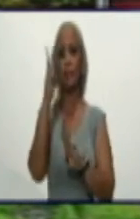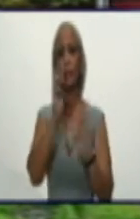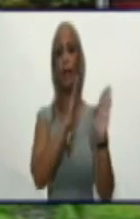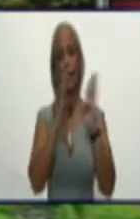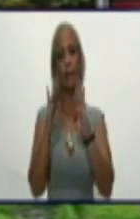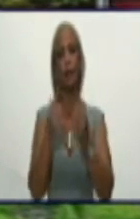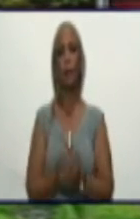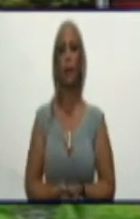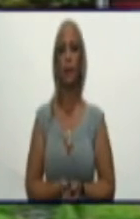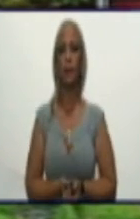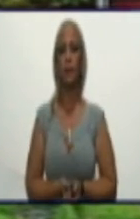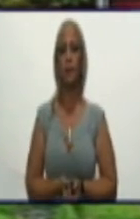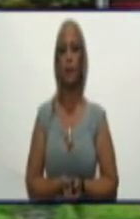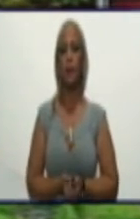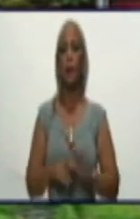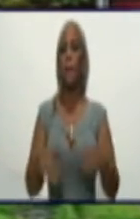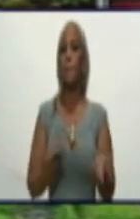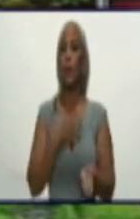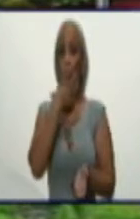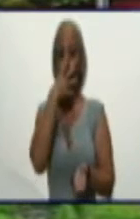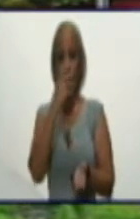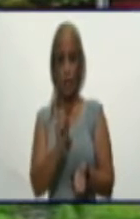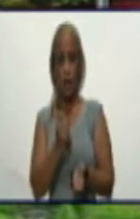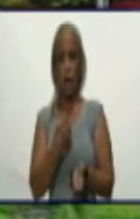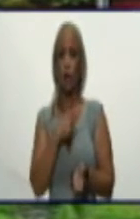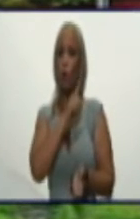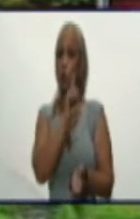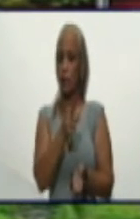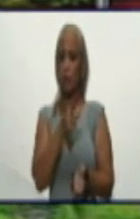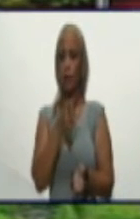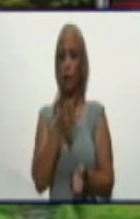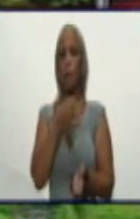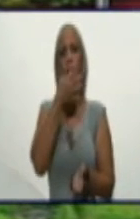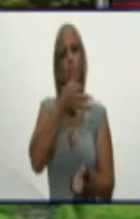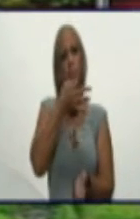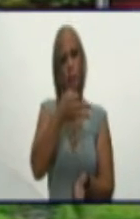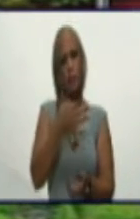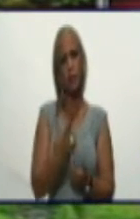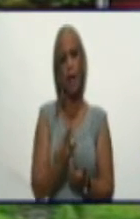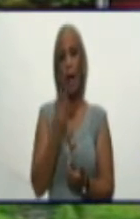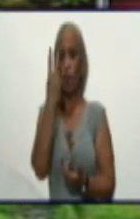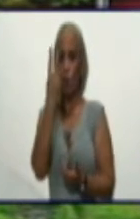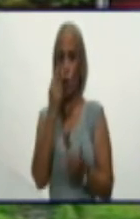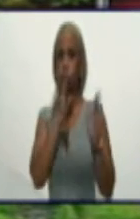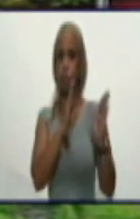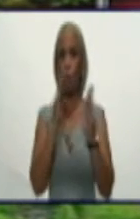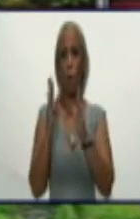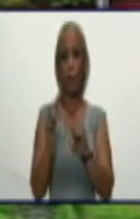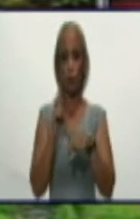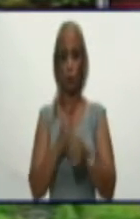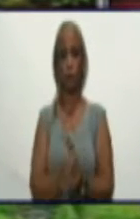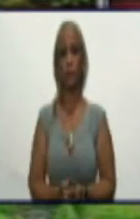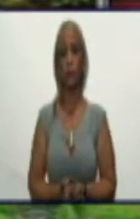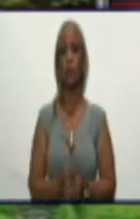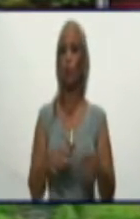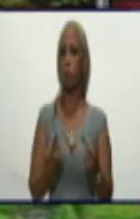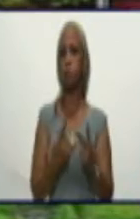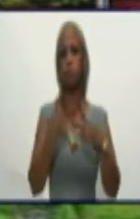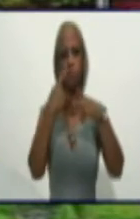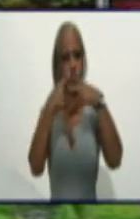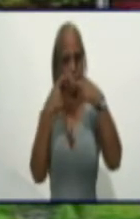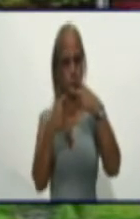llamarlo. Me gustaría que usted se refiriera, doctora, a dos momentos, o sea, en dos aspectos.